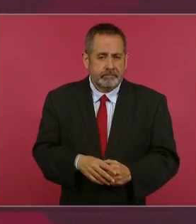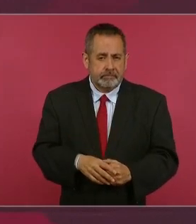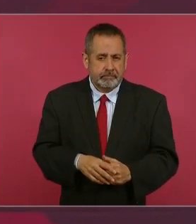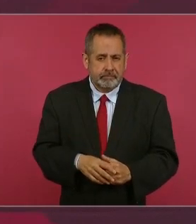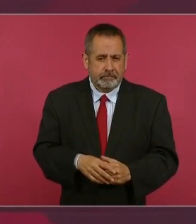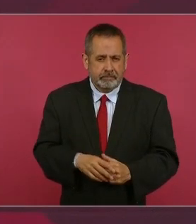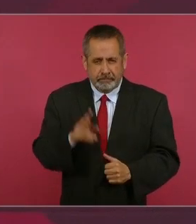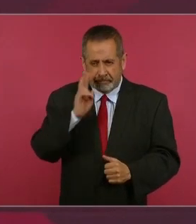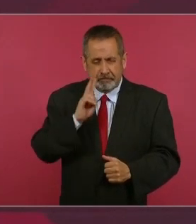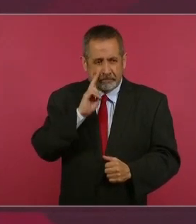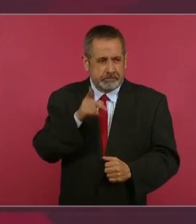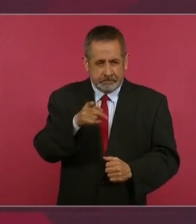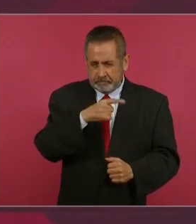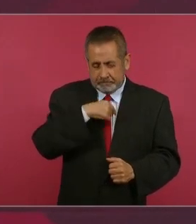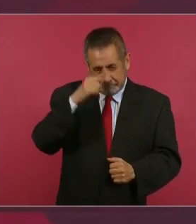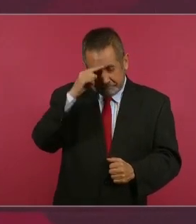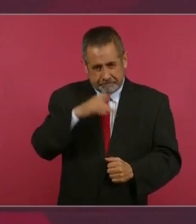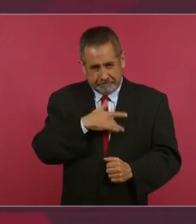A ver,